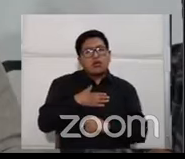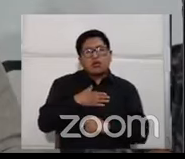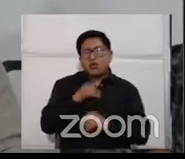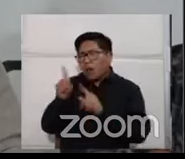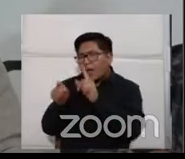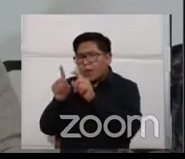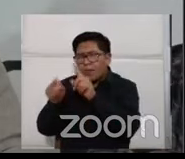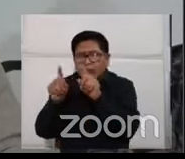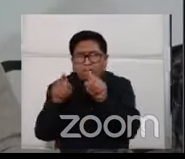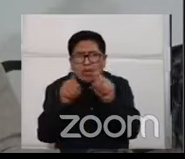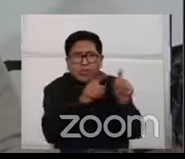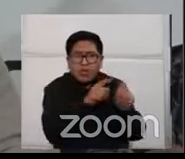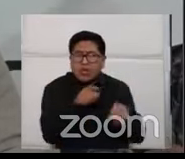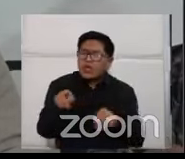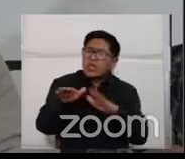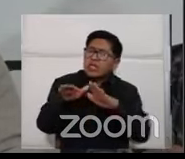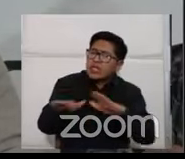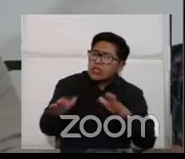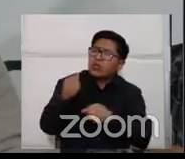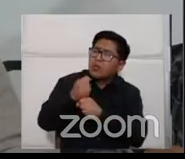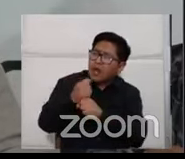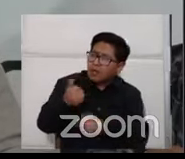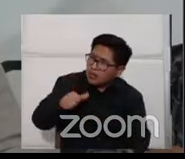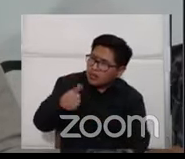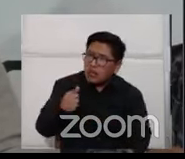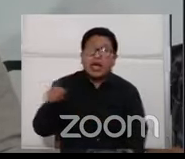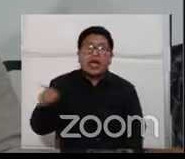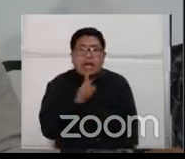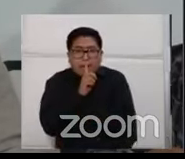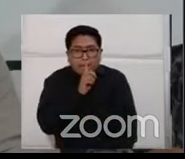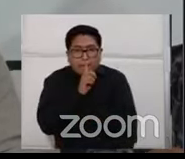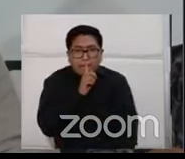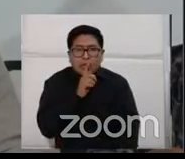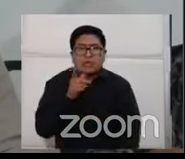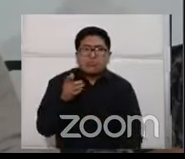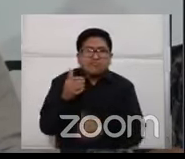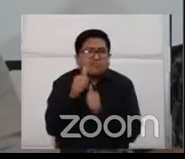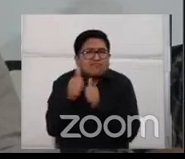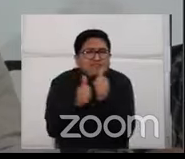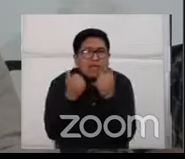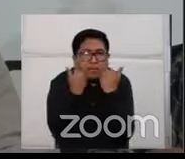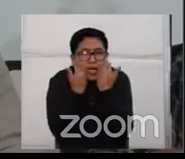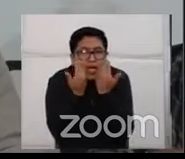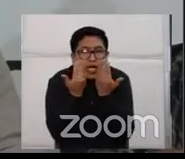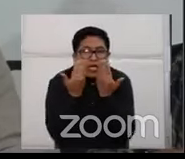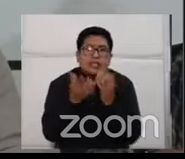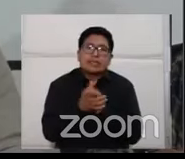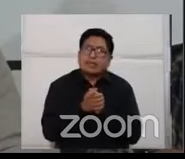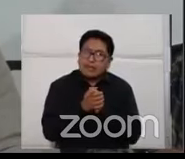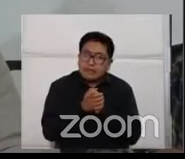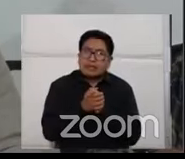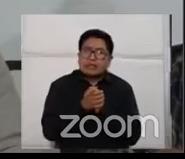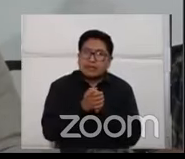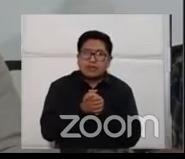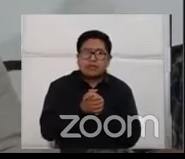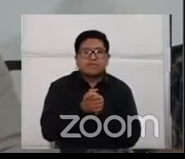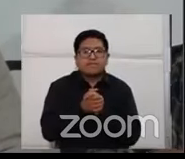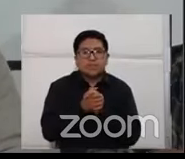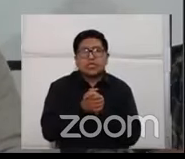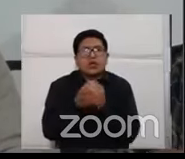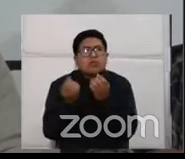que es que tales trabajaban y nos respondían por miedo porque yo creo que sí es mucho la